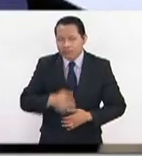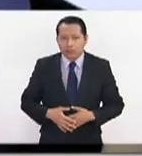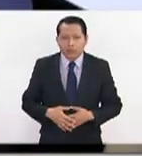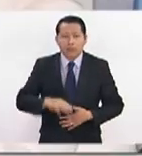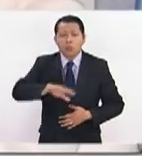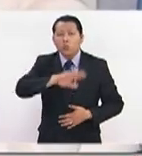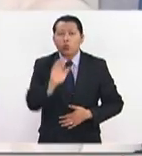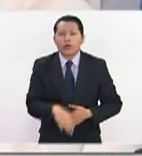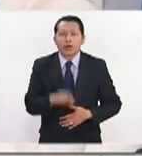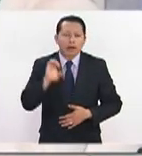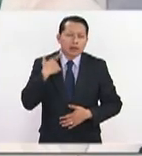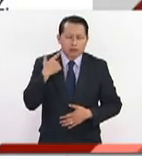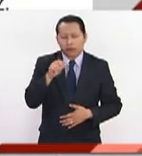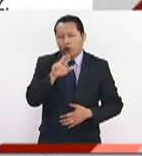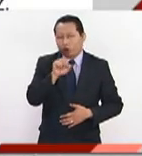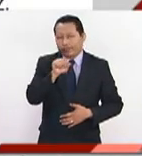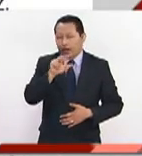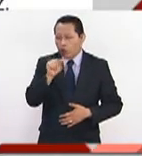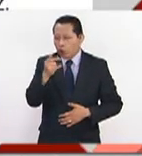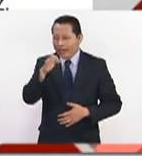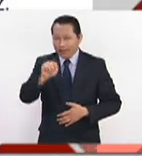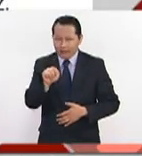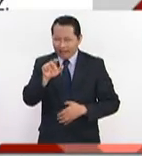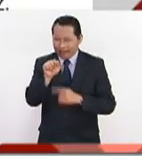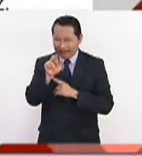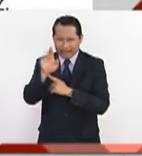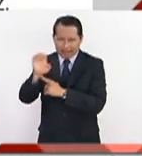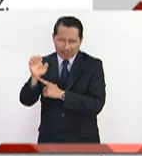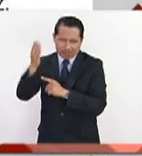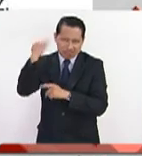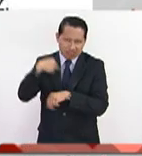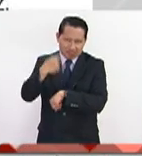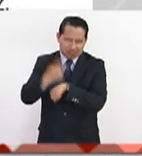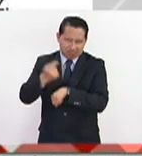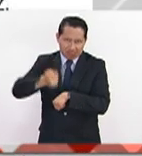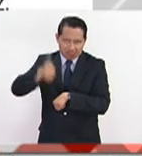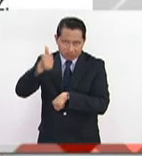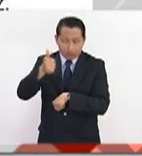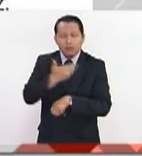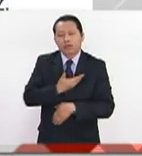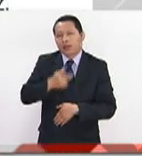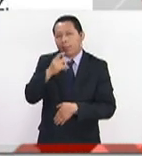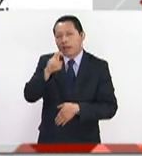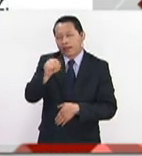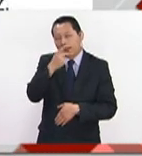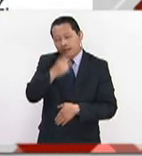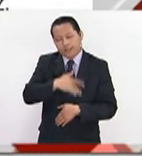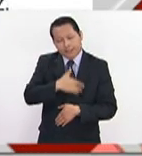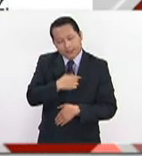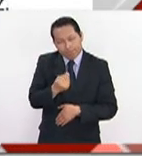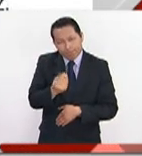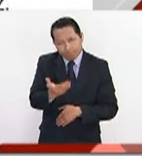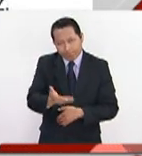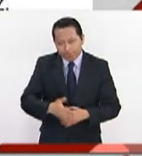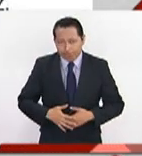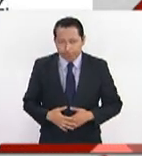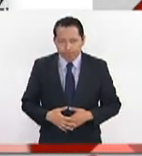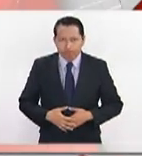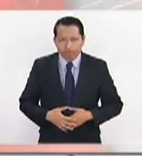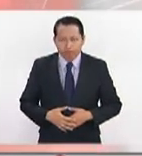Fallece la ex canciller Rosario Green. El presidente Enrique Peña Nieto lamentó el deceso de la primera secretaria de Relaciones